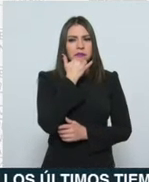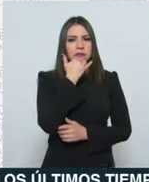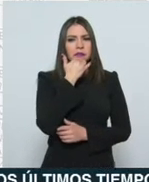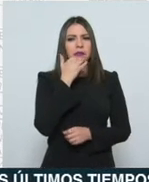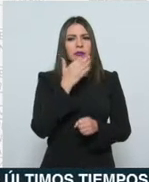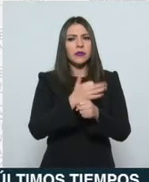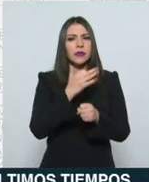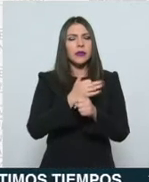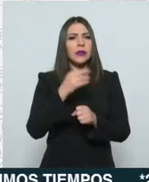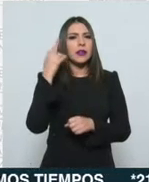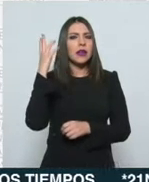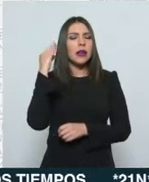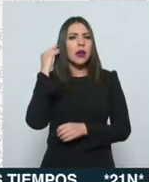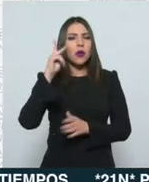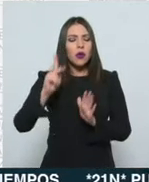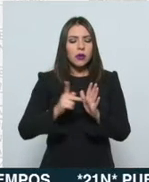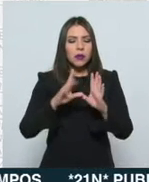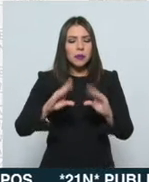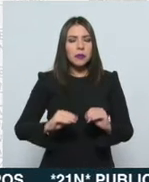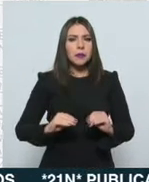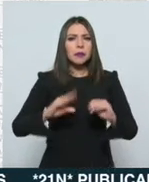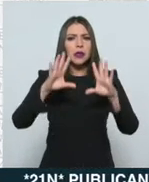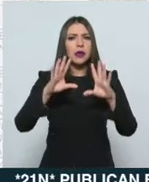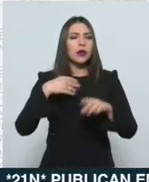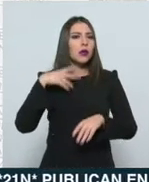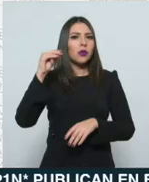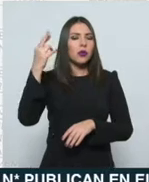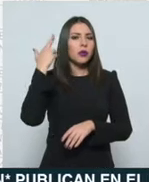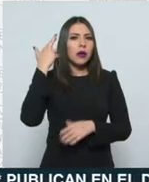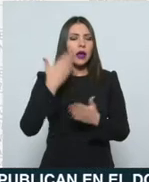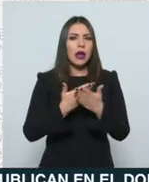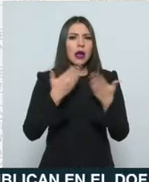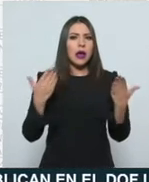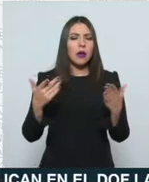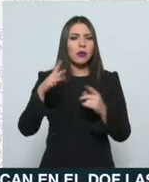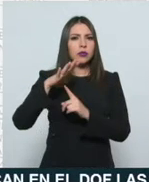reencendimos el radio. No te copié, ahora nos encontramos